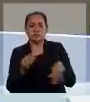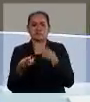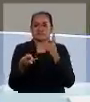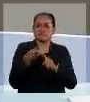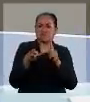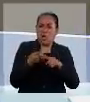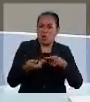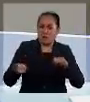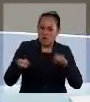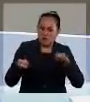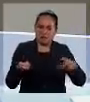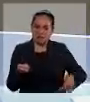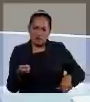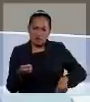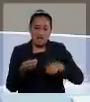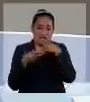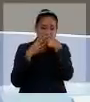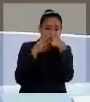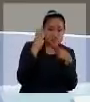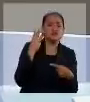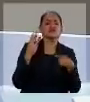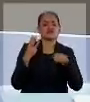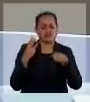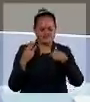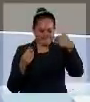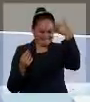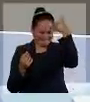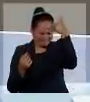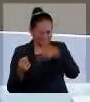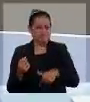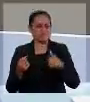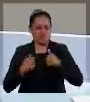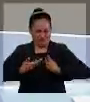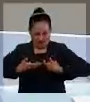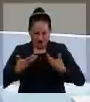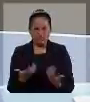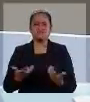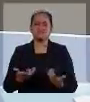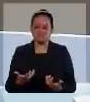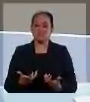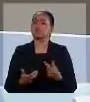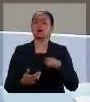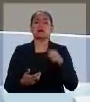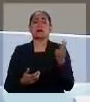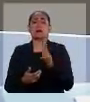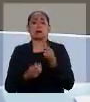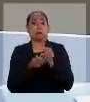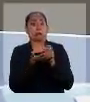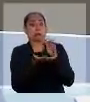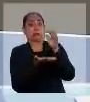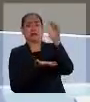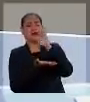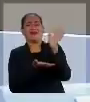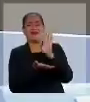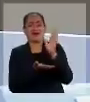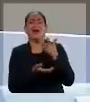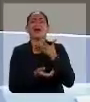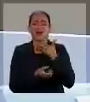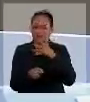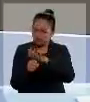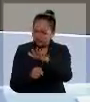es algo que sé hacer. Soy un adicto a la tecnología y no se requiere mucho dinero para eso. Tenemos que tener un